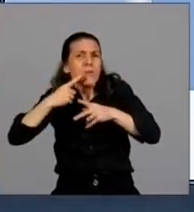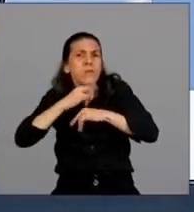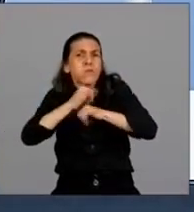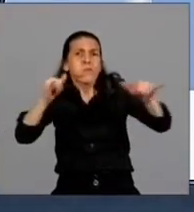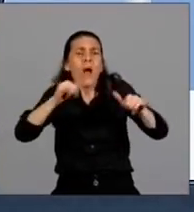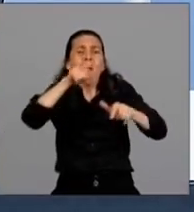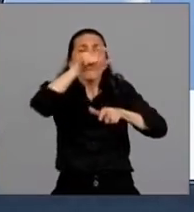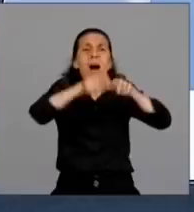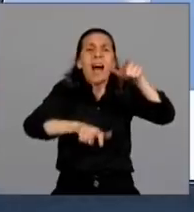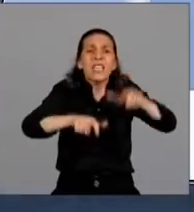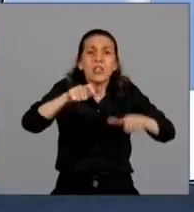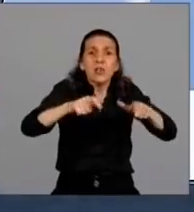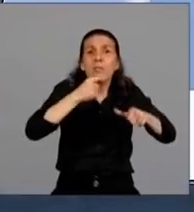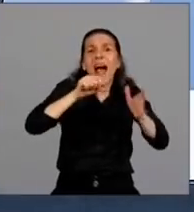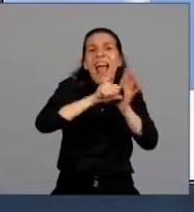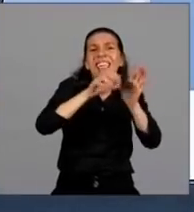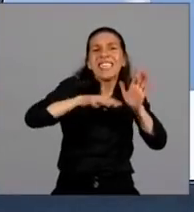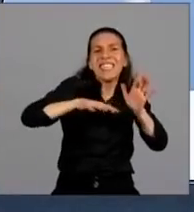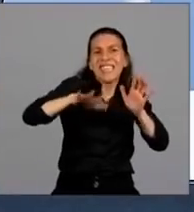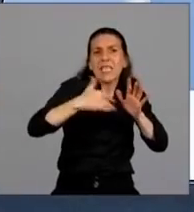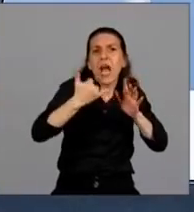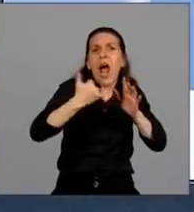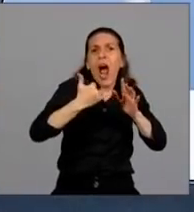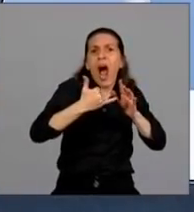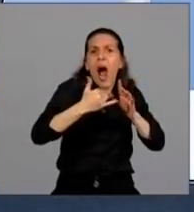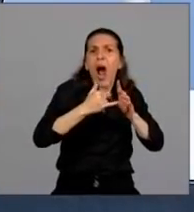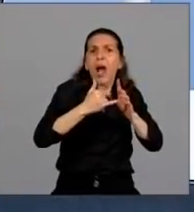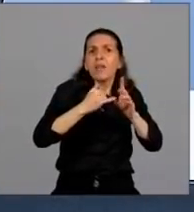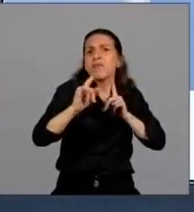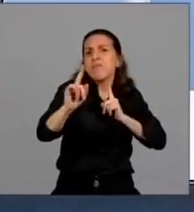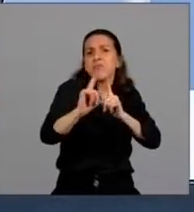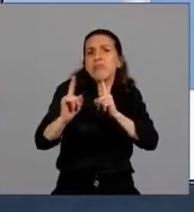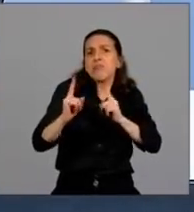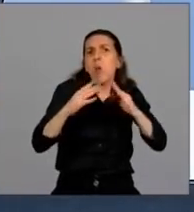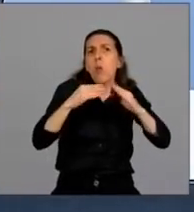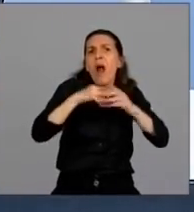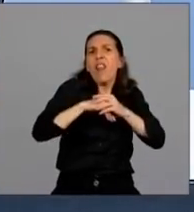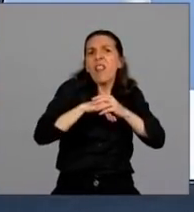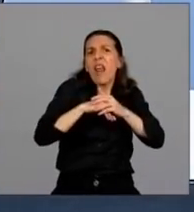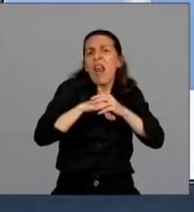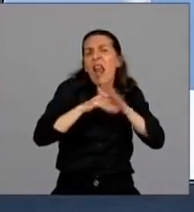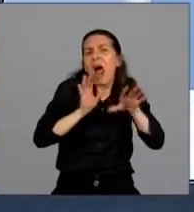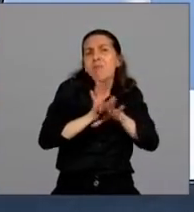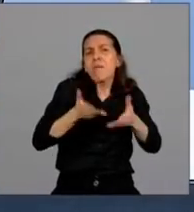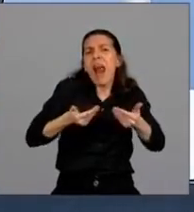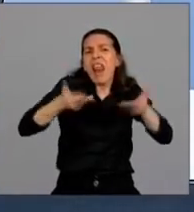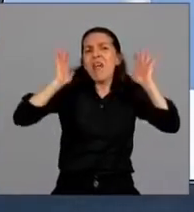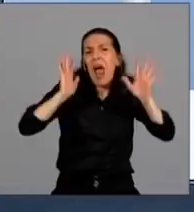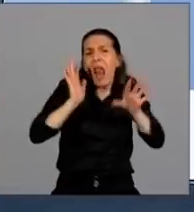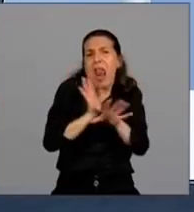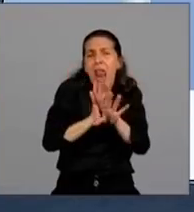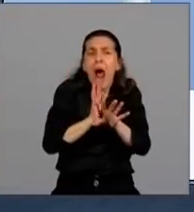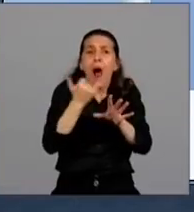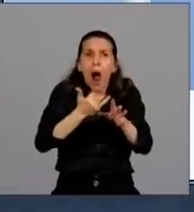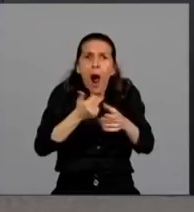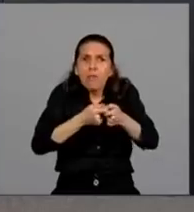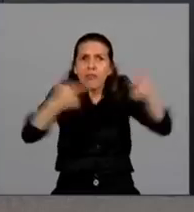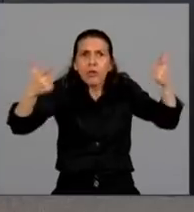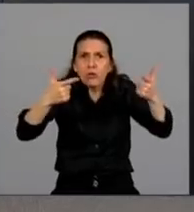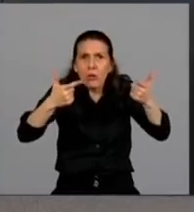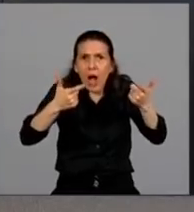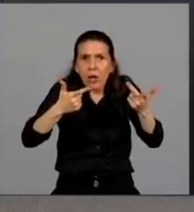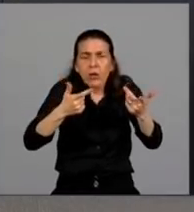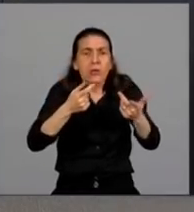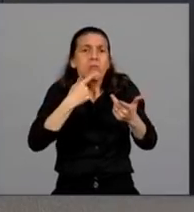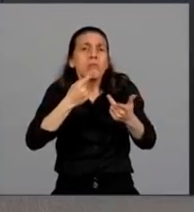poca medida de distanciamiento tienen una crisis económica aún mayor que países que la tienen en menor medida. Estuvimos